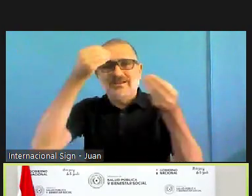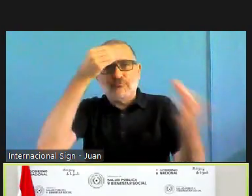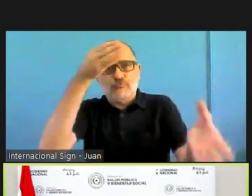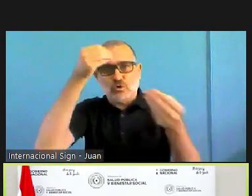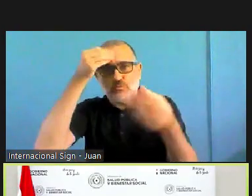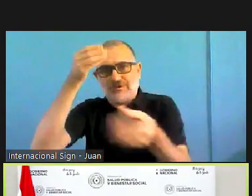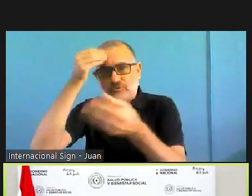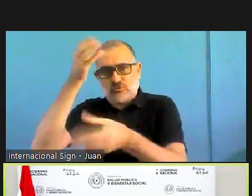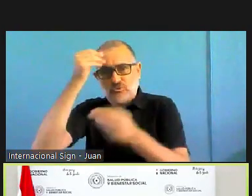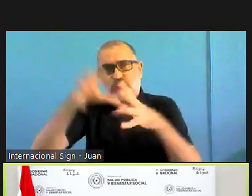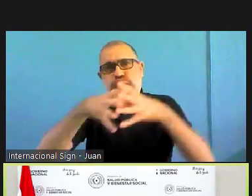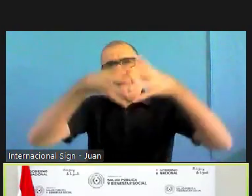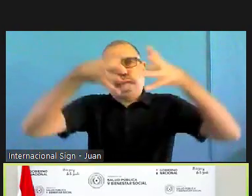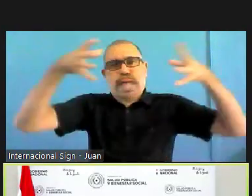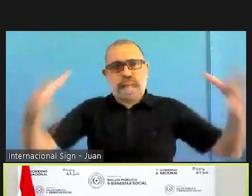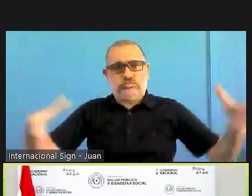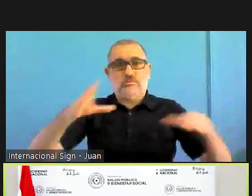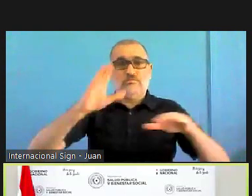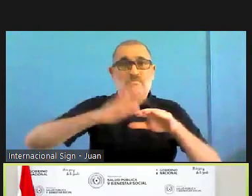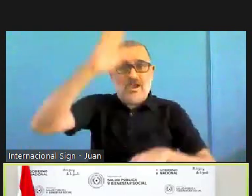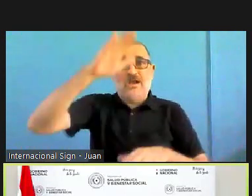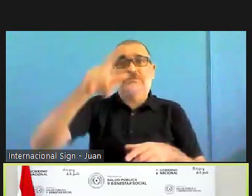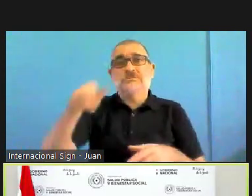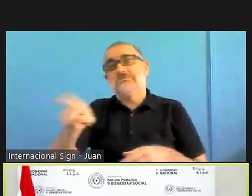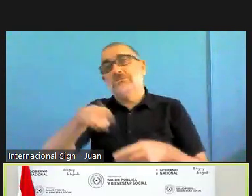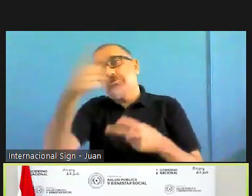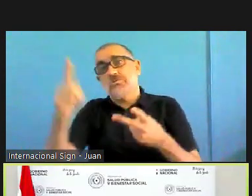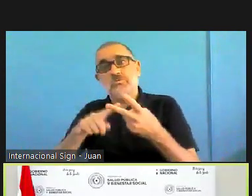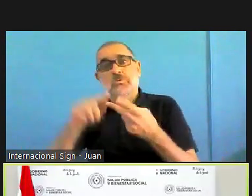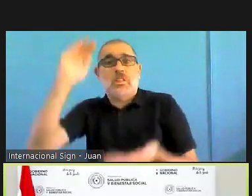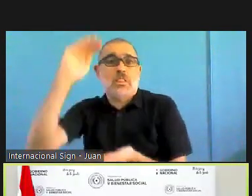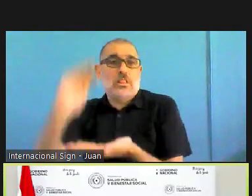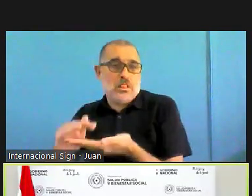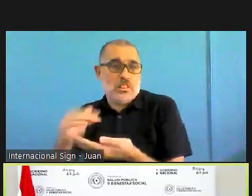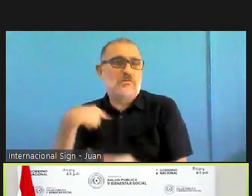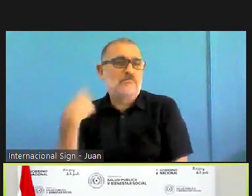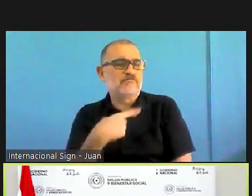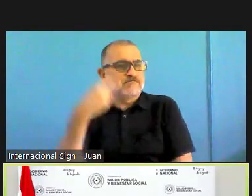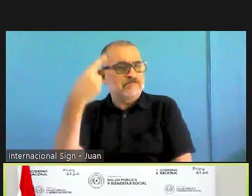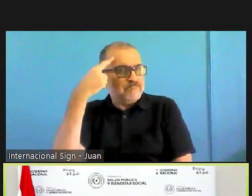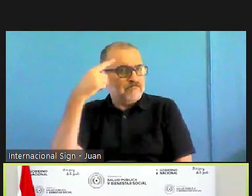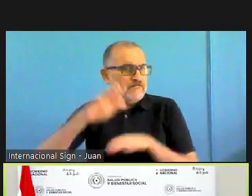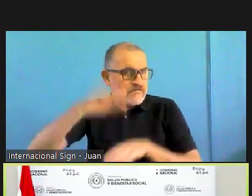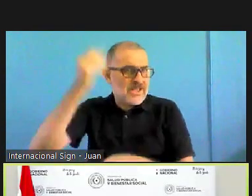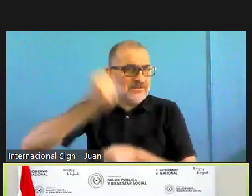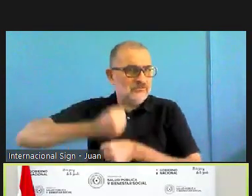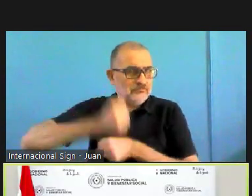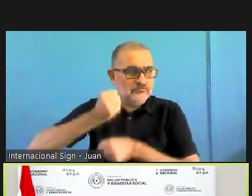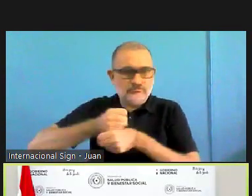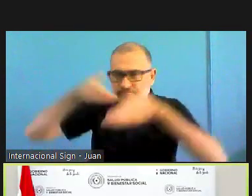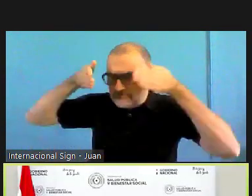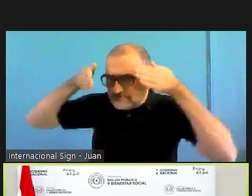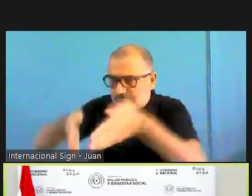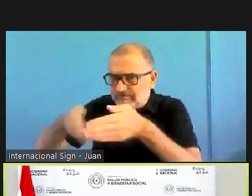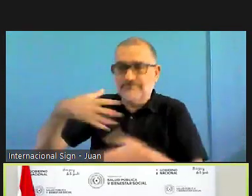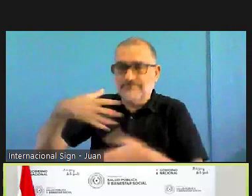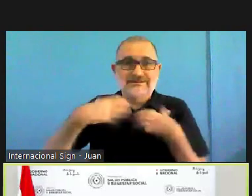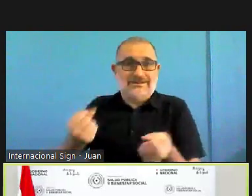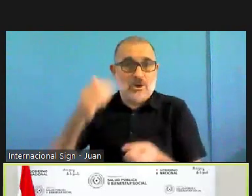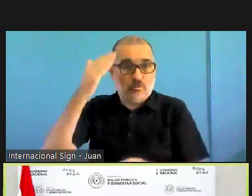A partir de ahí, esta es una experiencia muy interesante que estamos haciendo con otros cooperantes y esperemos tenga sus